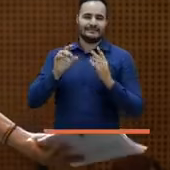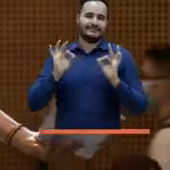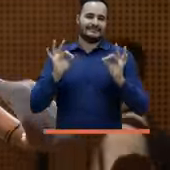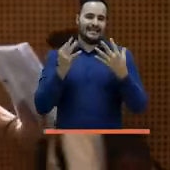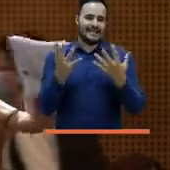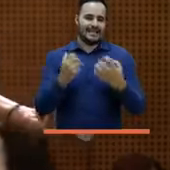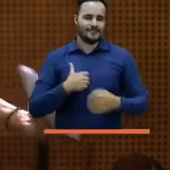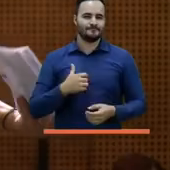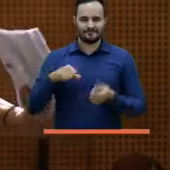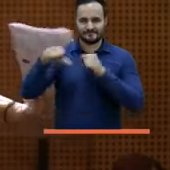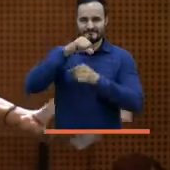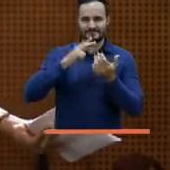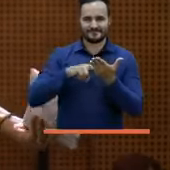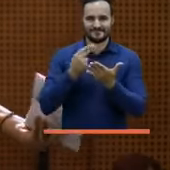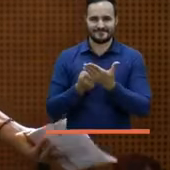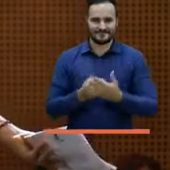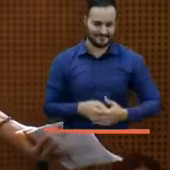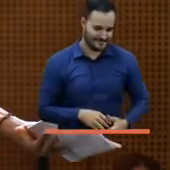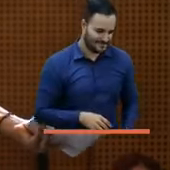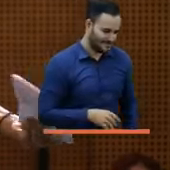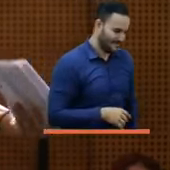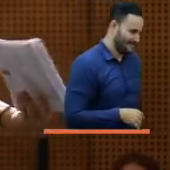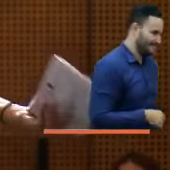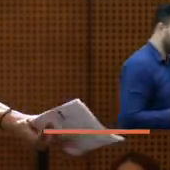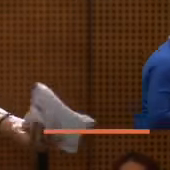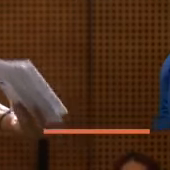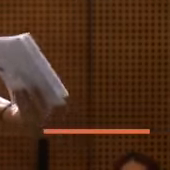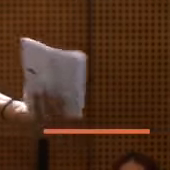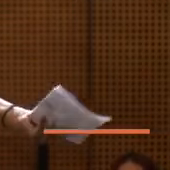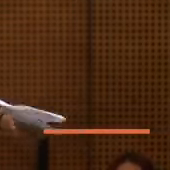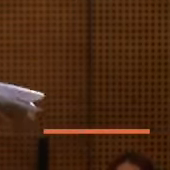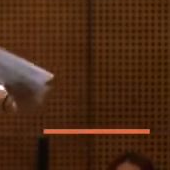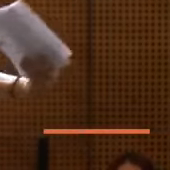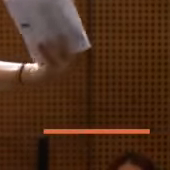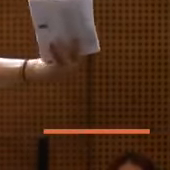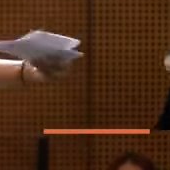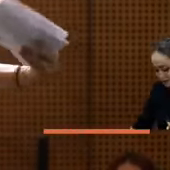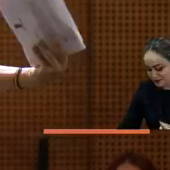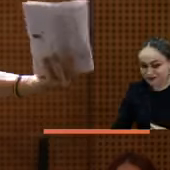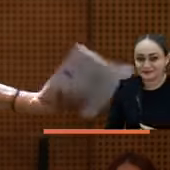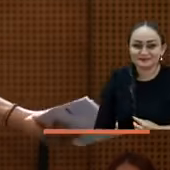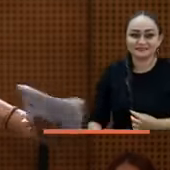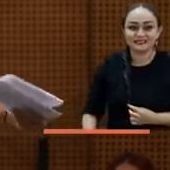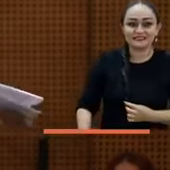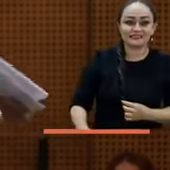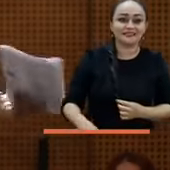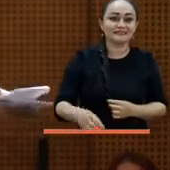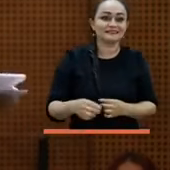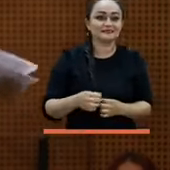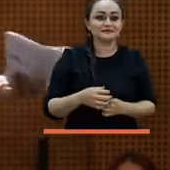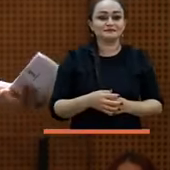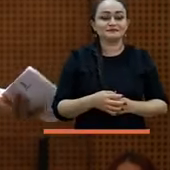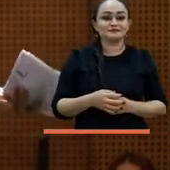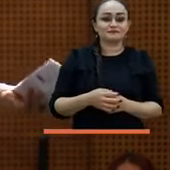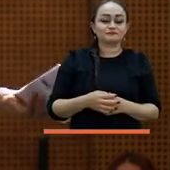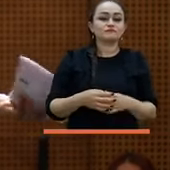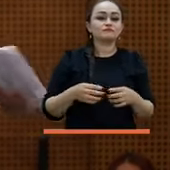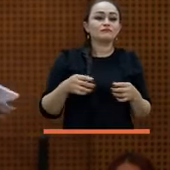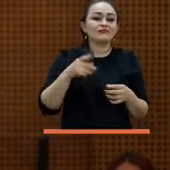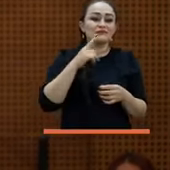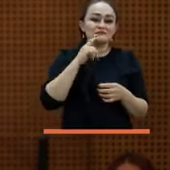experiencia de sentirse o no incluidos en el sector empresarial en las acciones para desarrollar